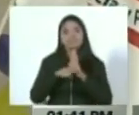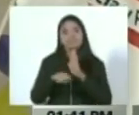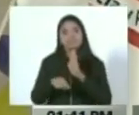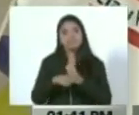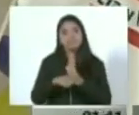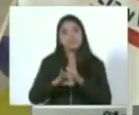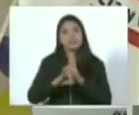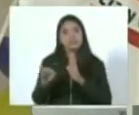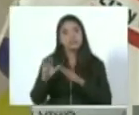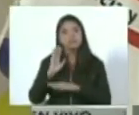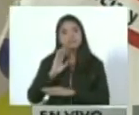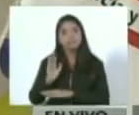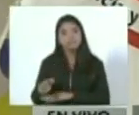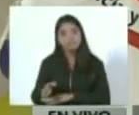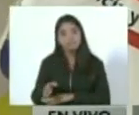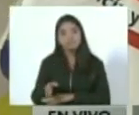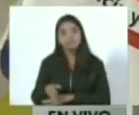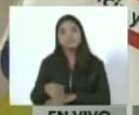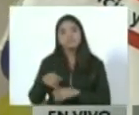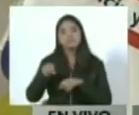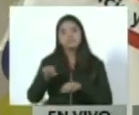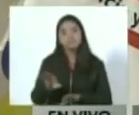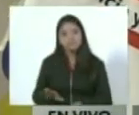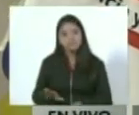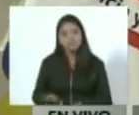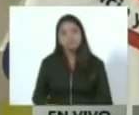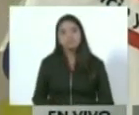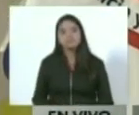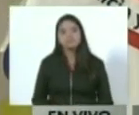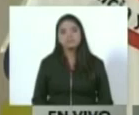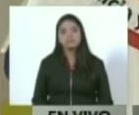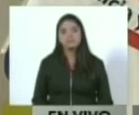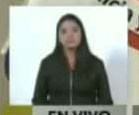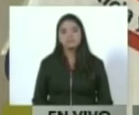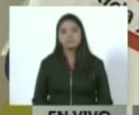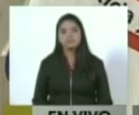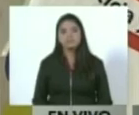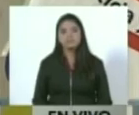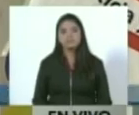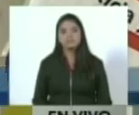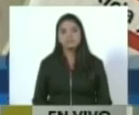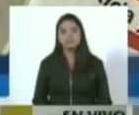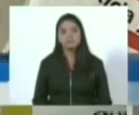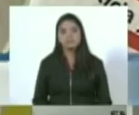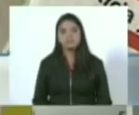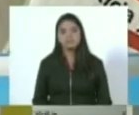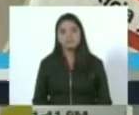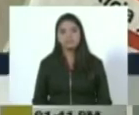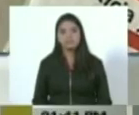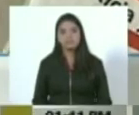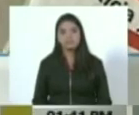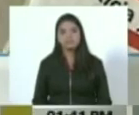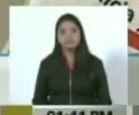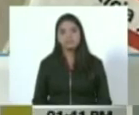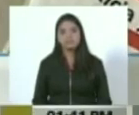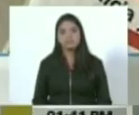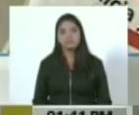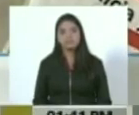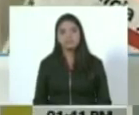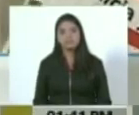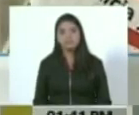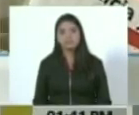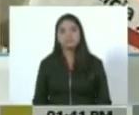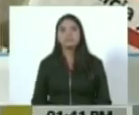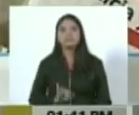le fueron impuestas en la suspensión de la ejecución de la pena. Además, se